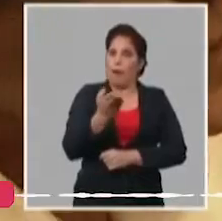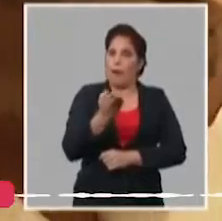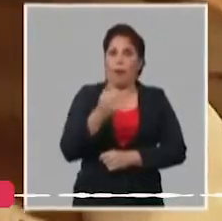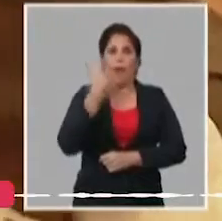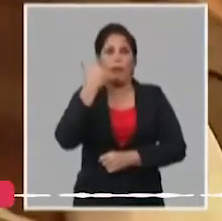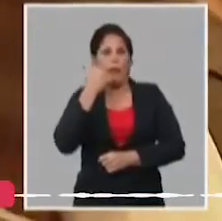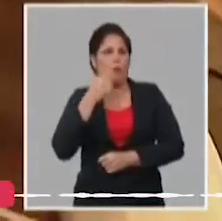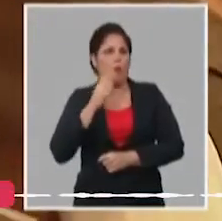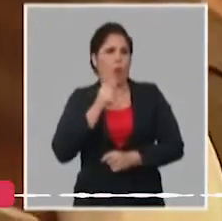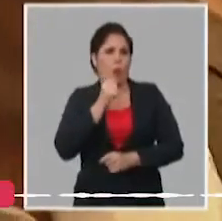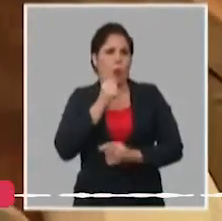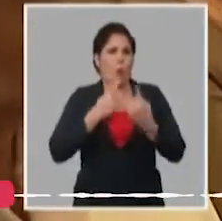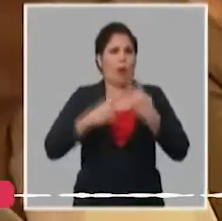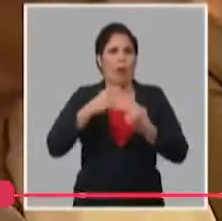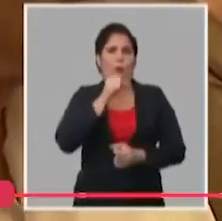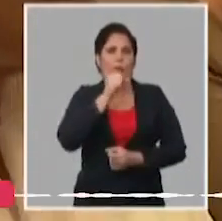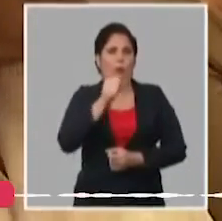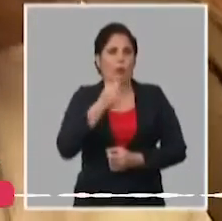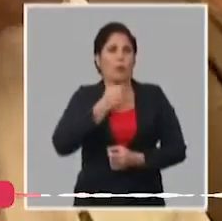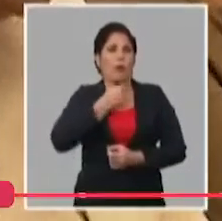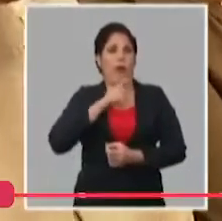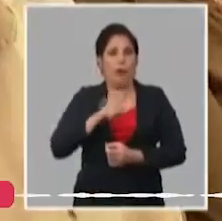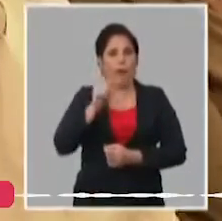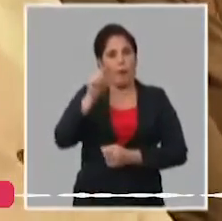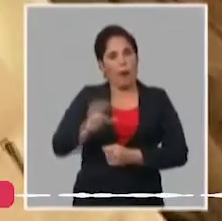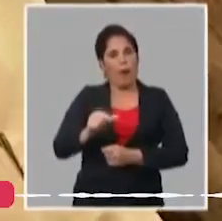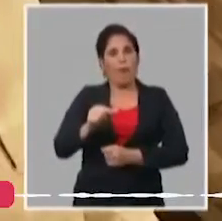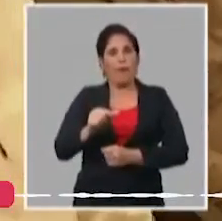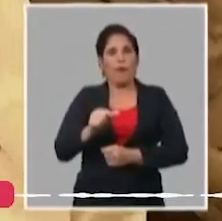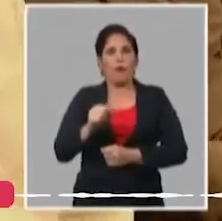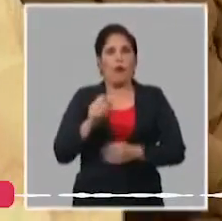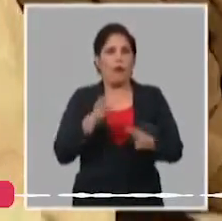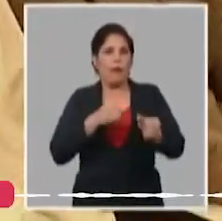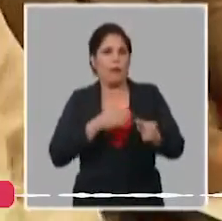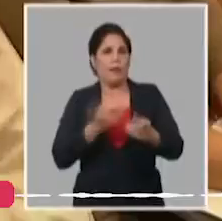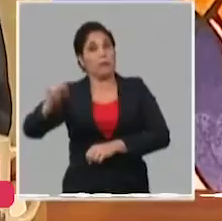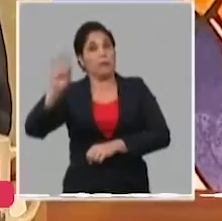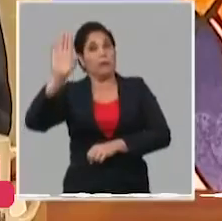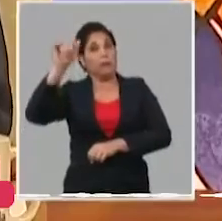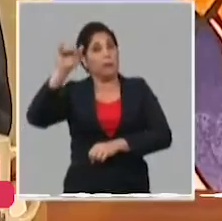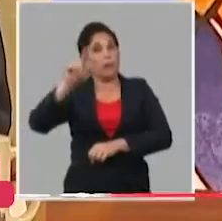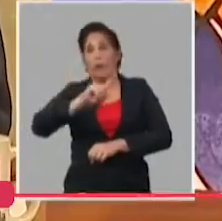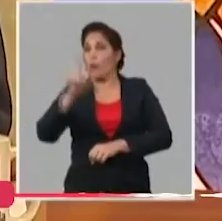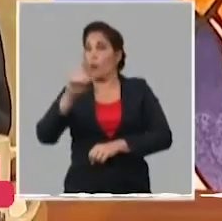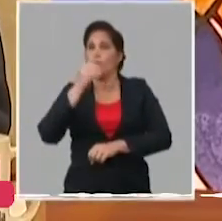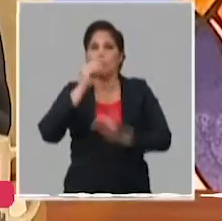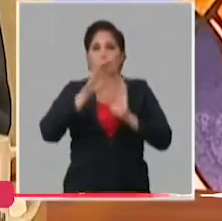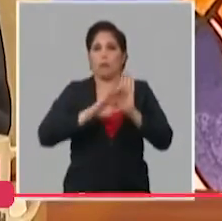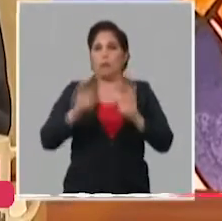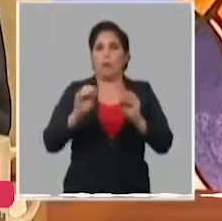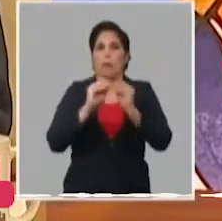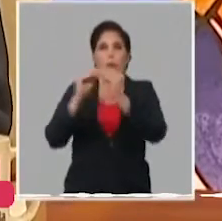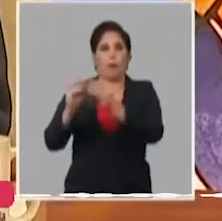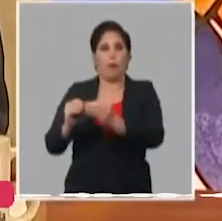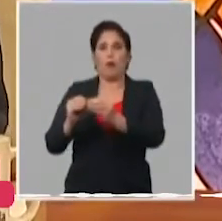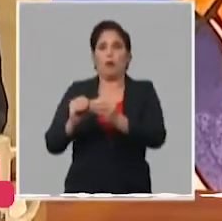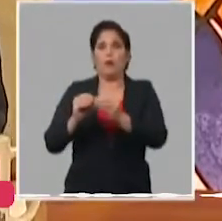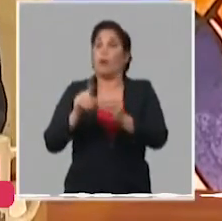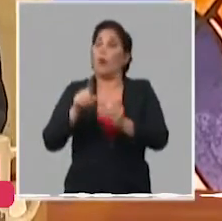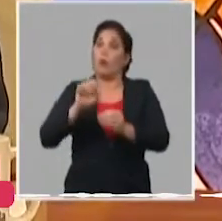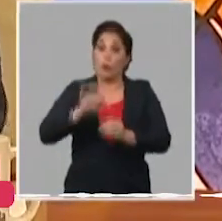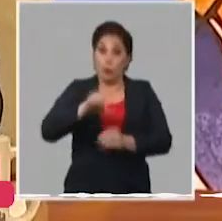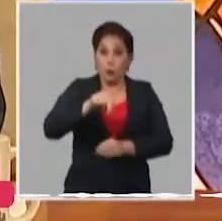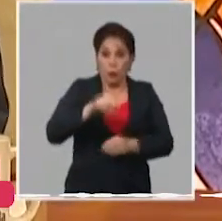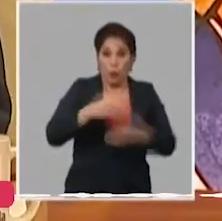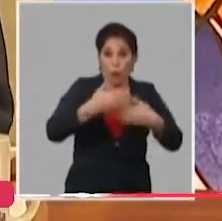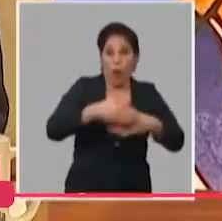calle va a ser contactada y van a ser tomadas las medidas para que retornen